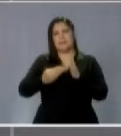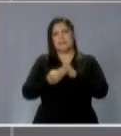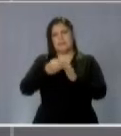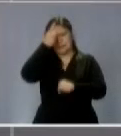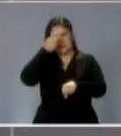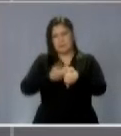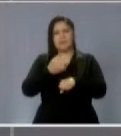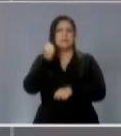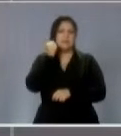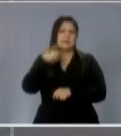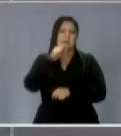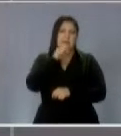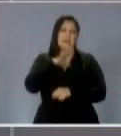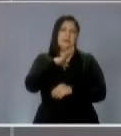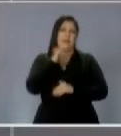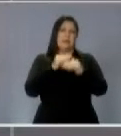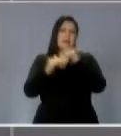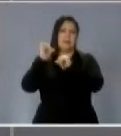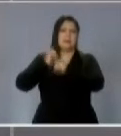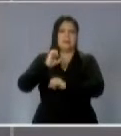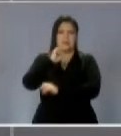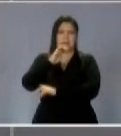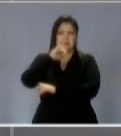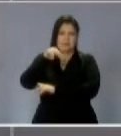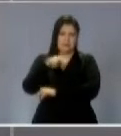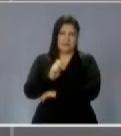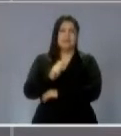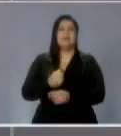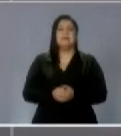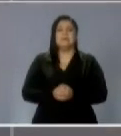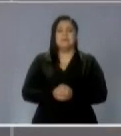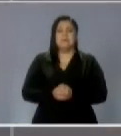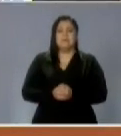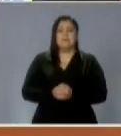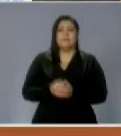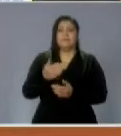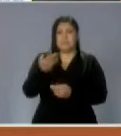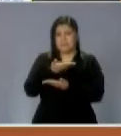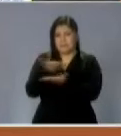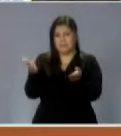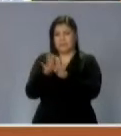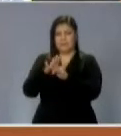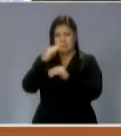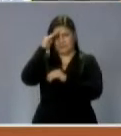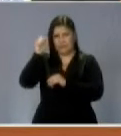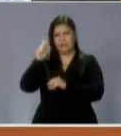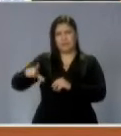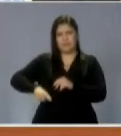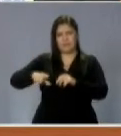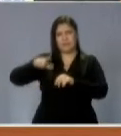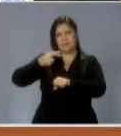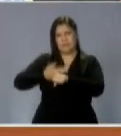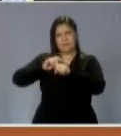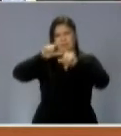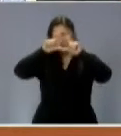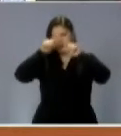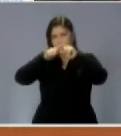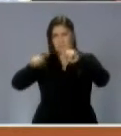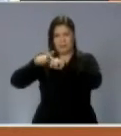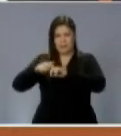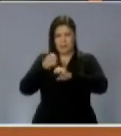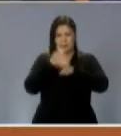a nuestra percepción, a nuestra manera de vivir y de padecer la realidad, y también de gozarla, porque la verdad es que lo bueno que tiene este país